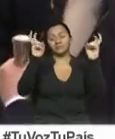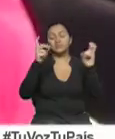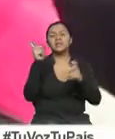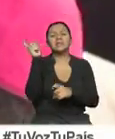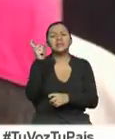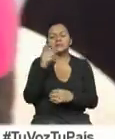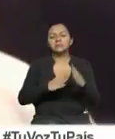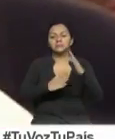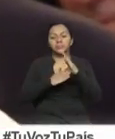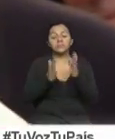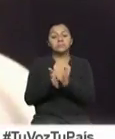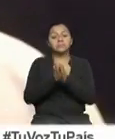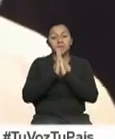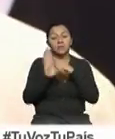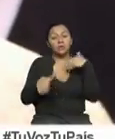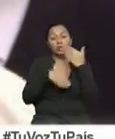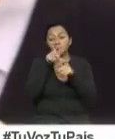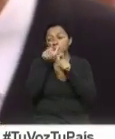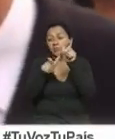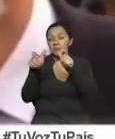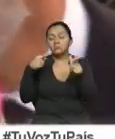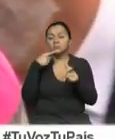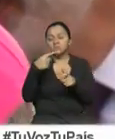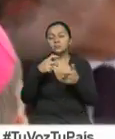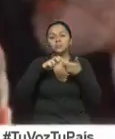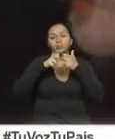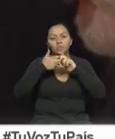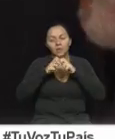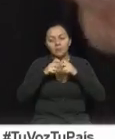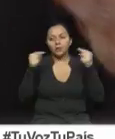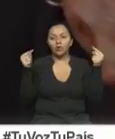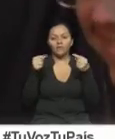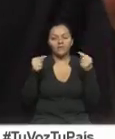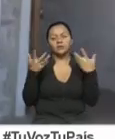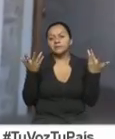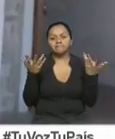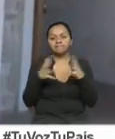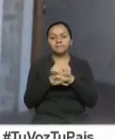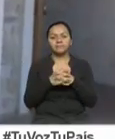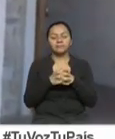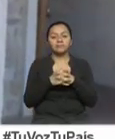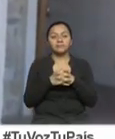Paz también pide que la fe no sea utilizada como arma para generar conflictos.